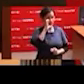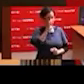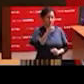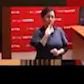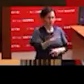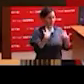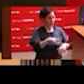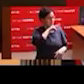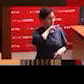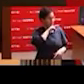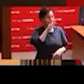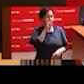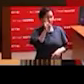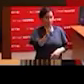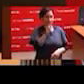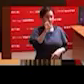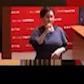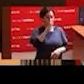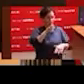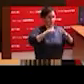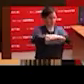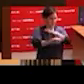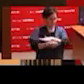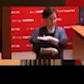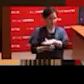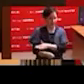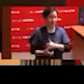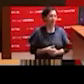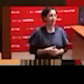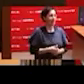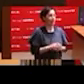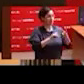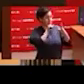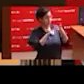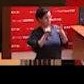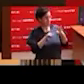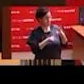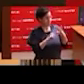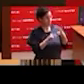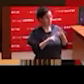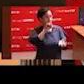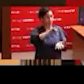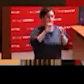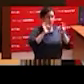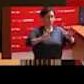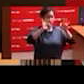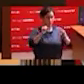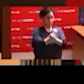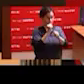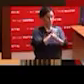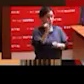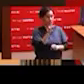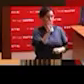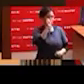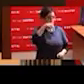pronunciar inserta eh con otro modelo hemos visto el caso de del centro especial de empleo Juan